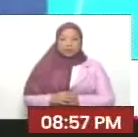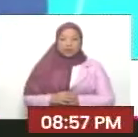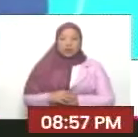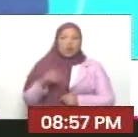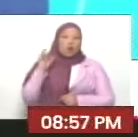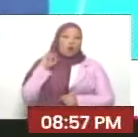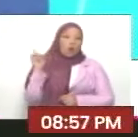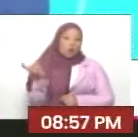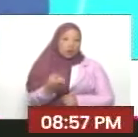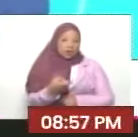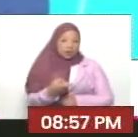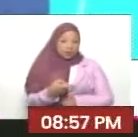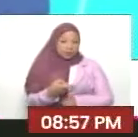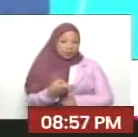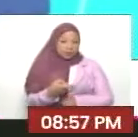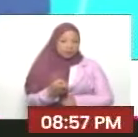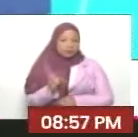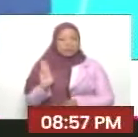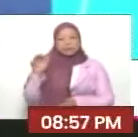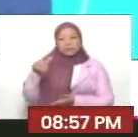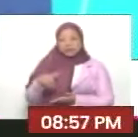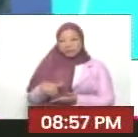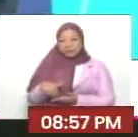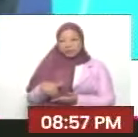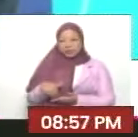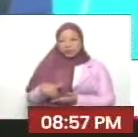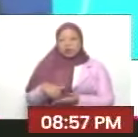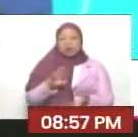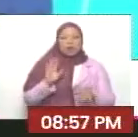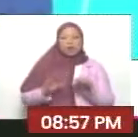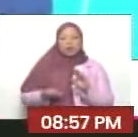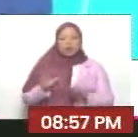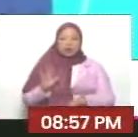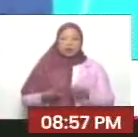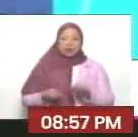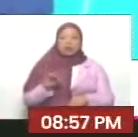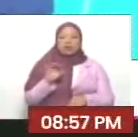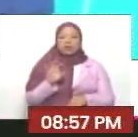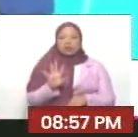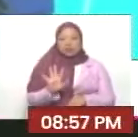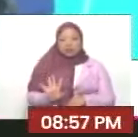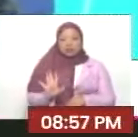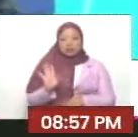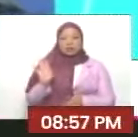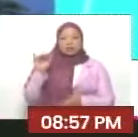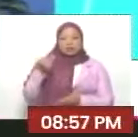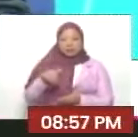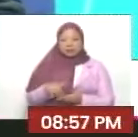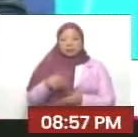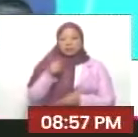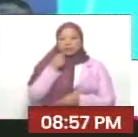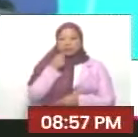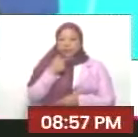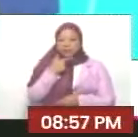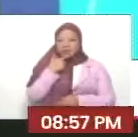Guarenas, Guatire, Jaraíra y la Miranda del Gran Barlovento. Las 5 Mirandas de este estado maravilloso. ¿Ah?